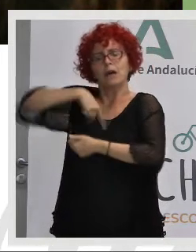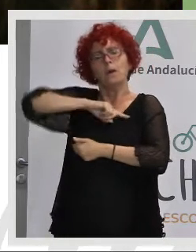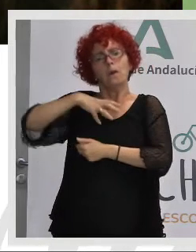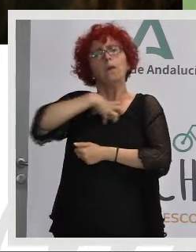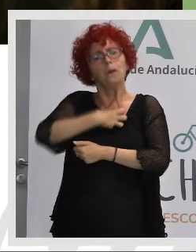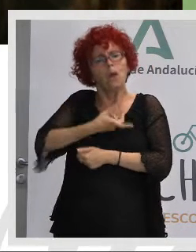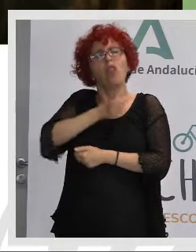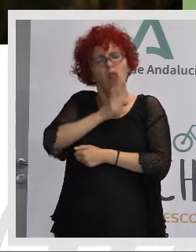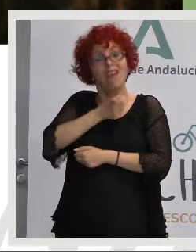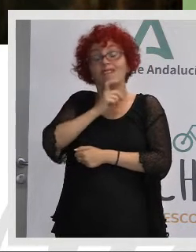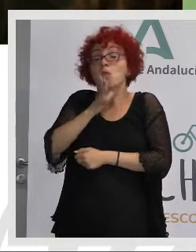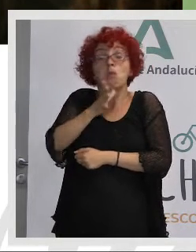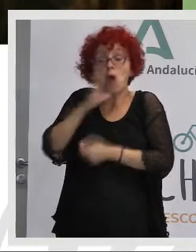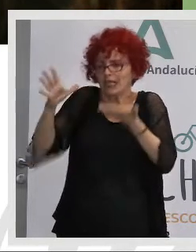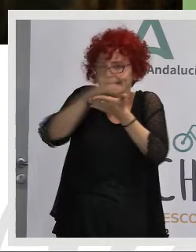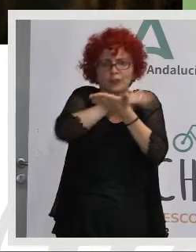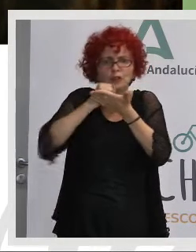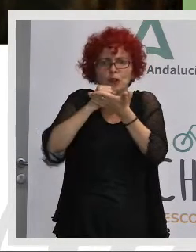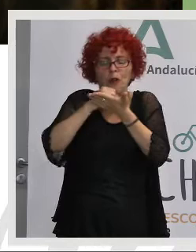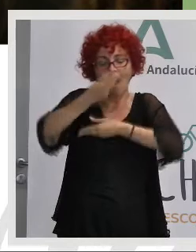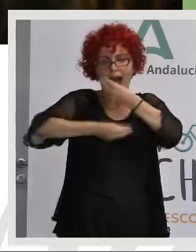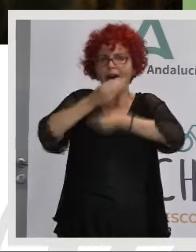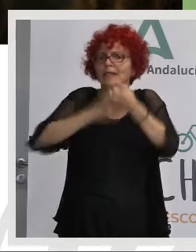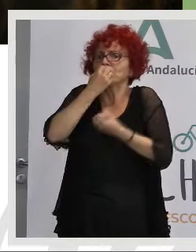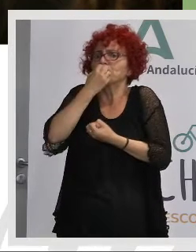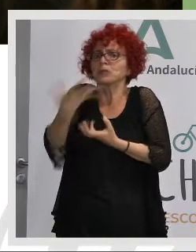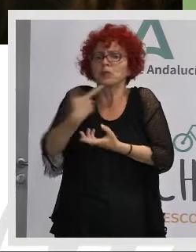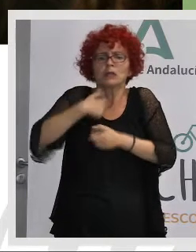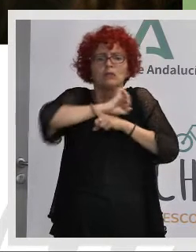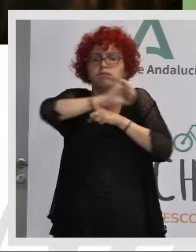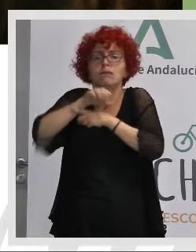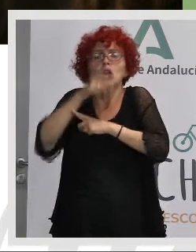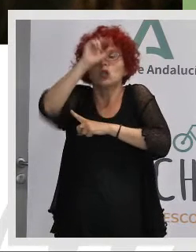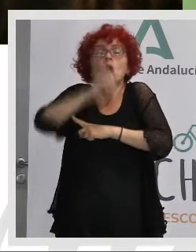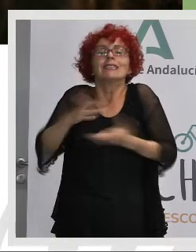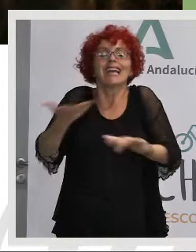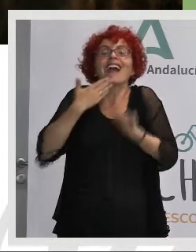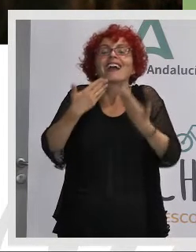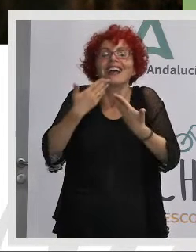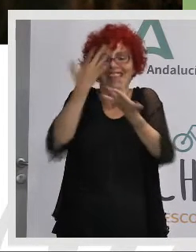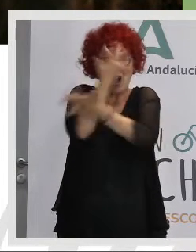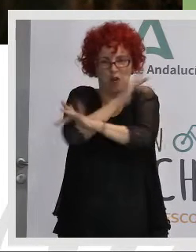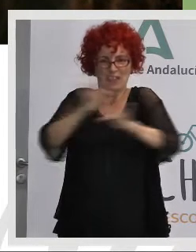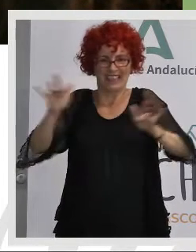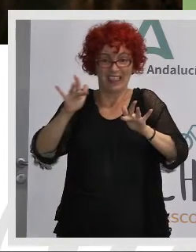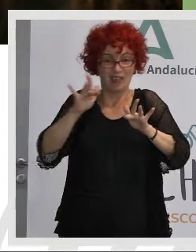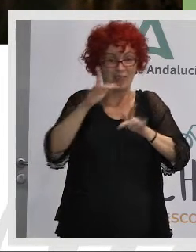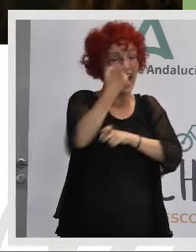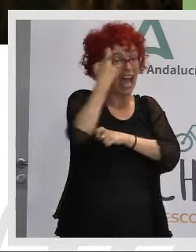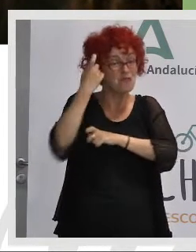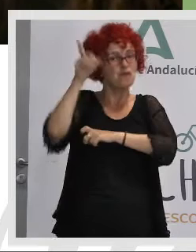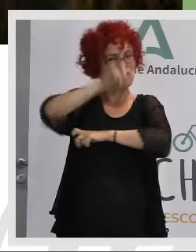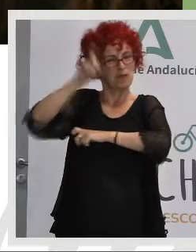mejores, porque todas eran bastante buenas, y eso se debe a la concienciación que hay, y ya digo, en el